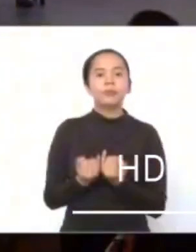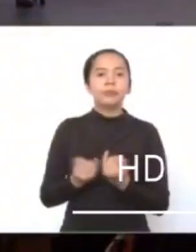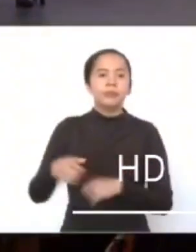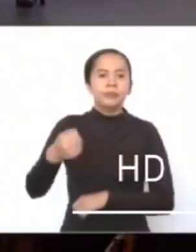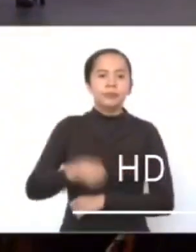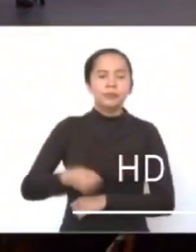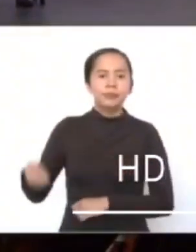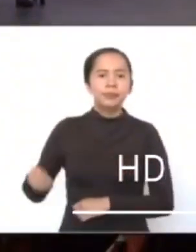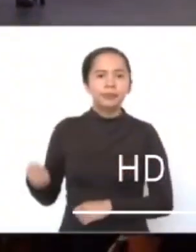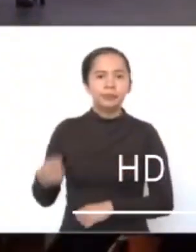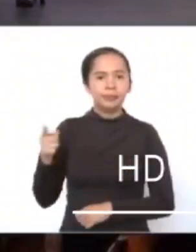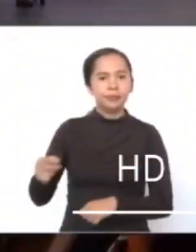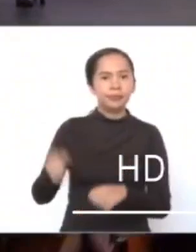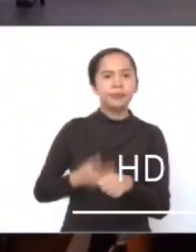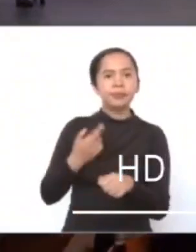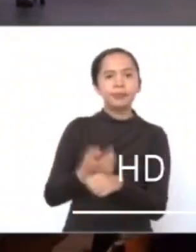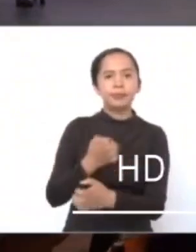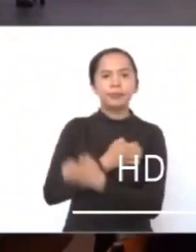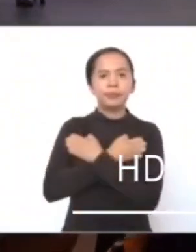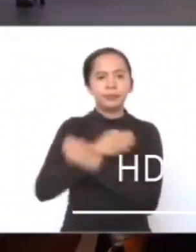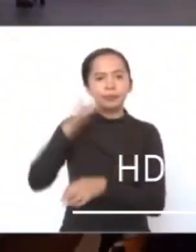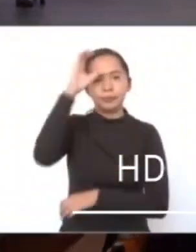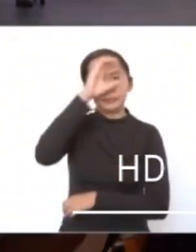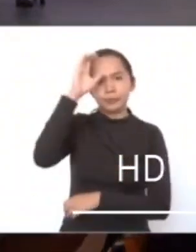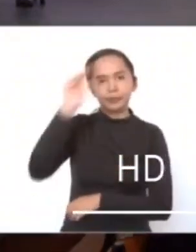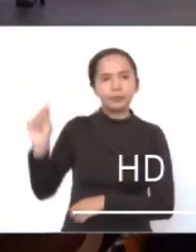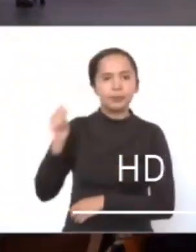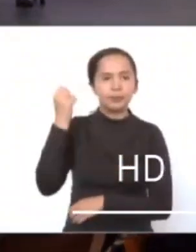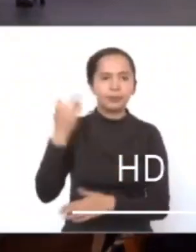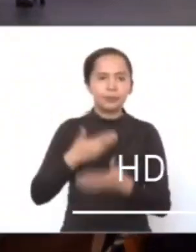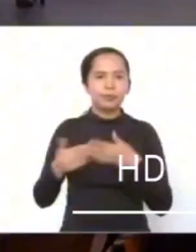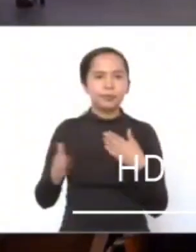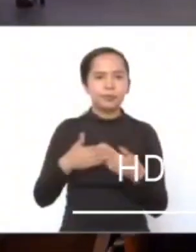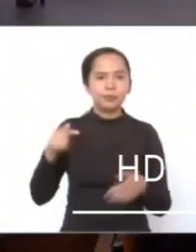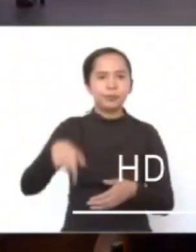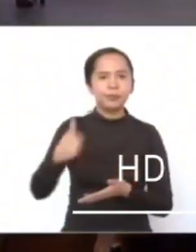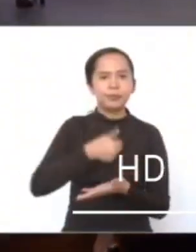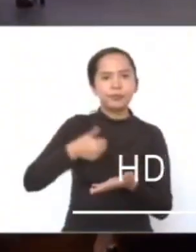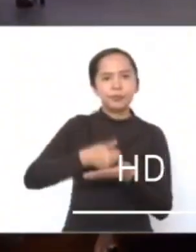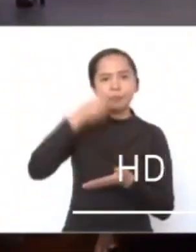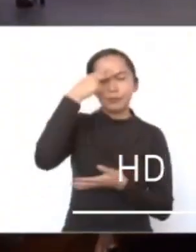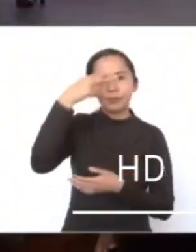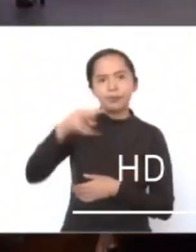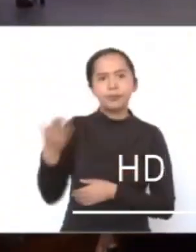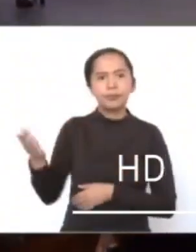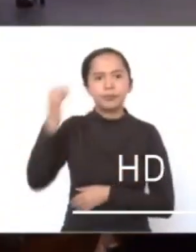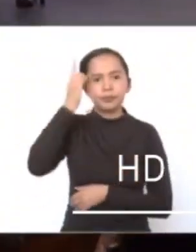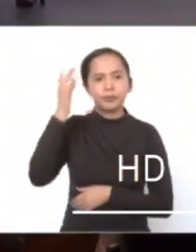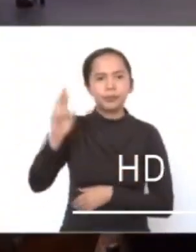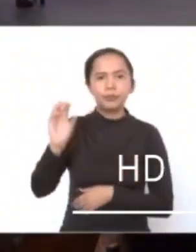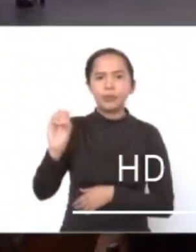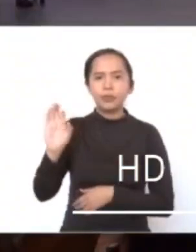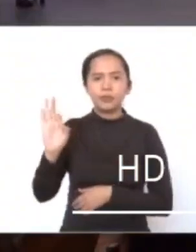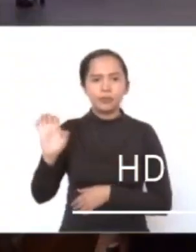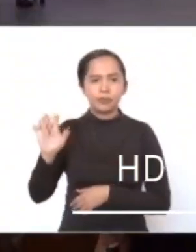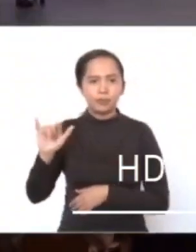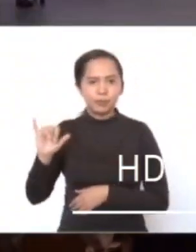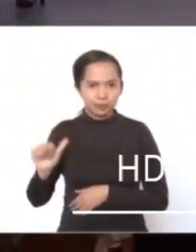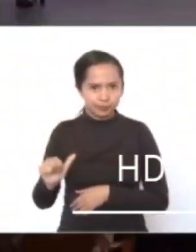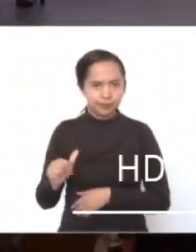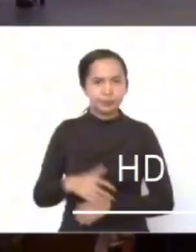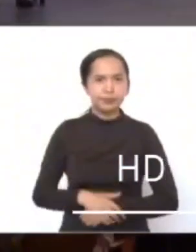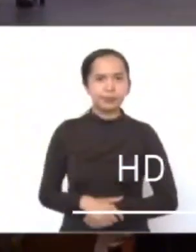Saludamos a la Secretaria de Educación, Ciencia, Tecnología e Innovación de la Ciudad de México, doctora Ofelia Angulo